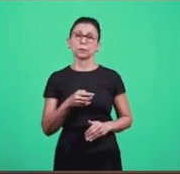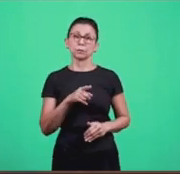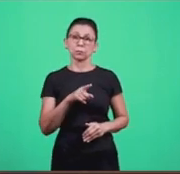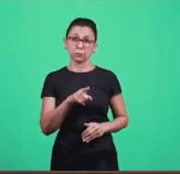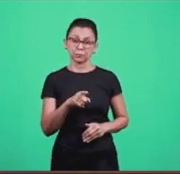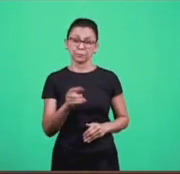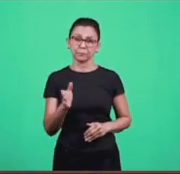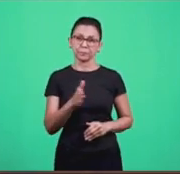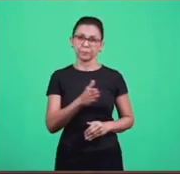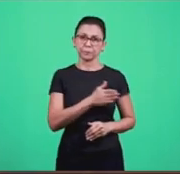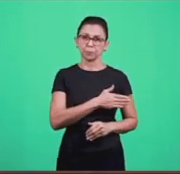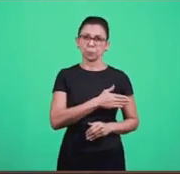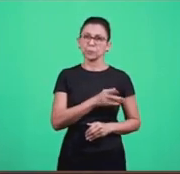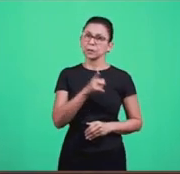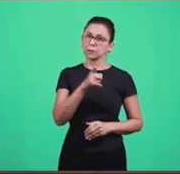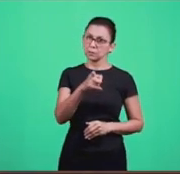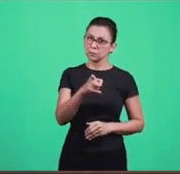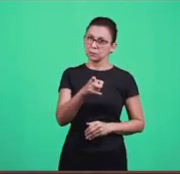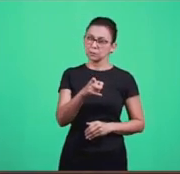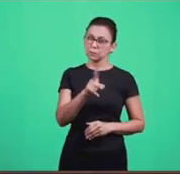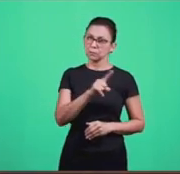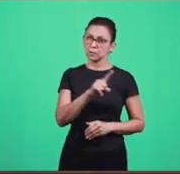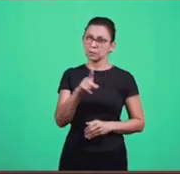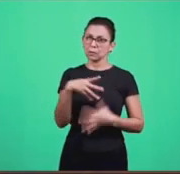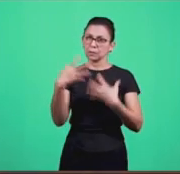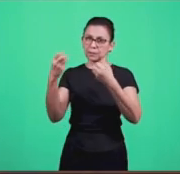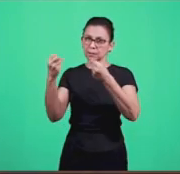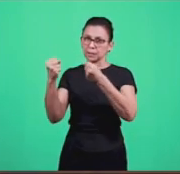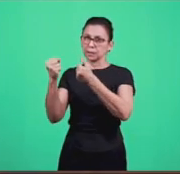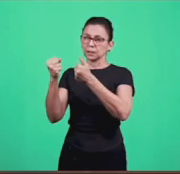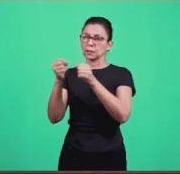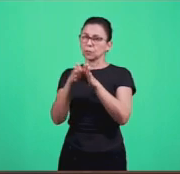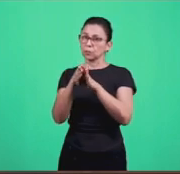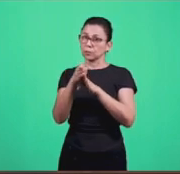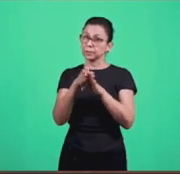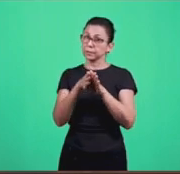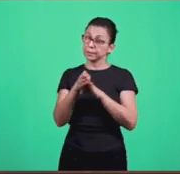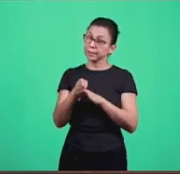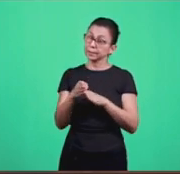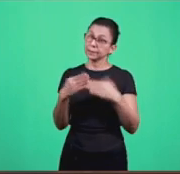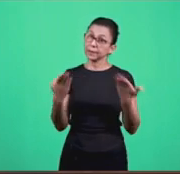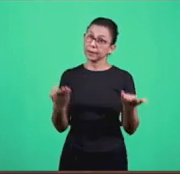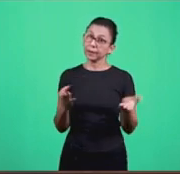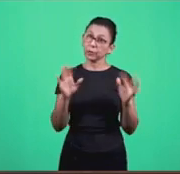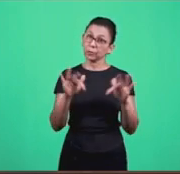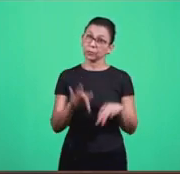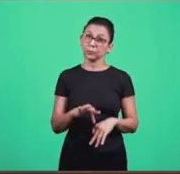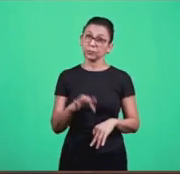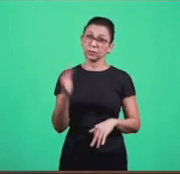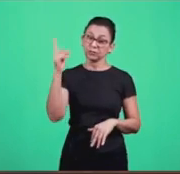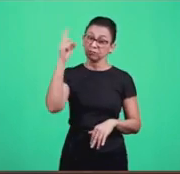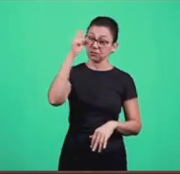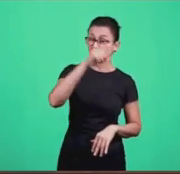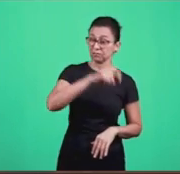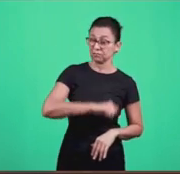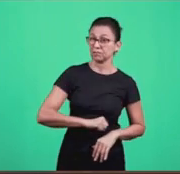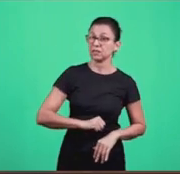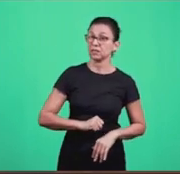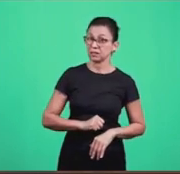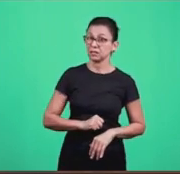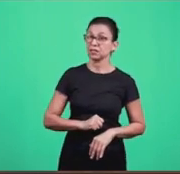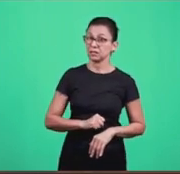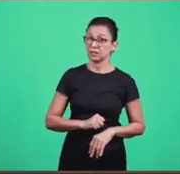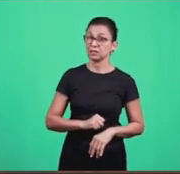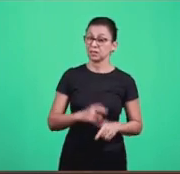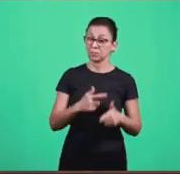hombre endurece así su corazón a la voz del Señor, él come el fruto que él plantó.